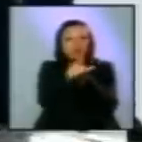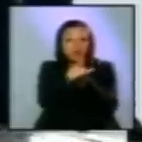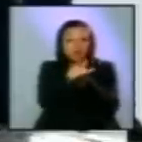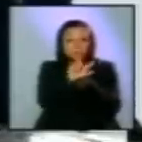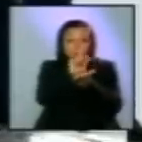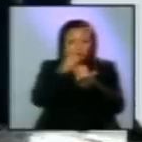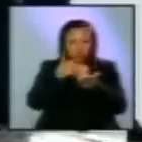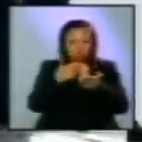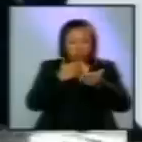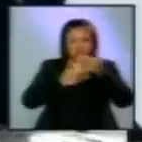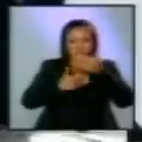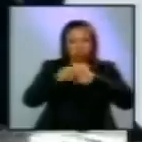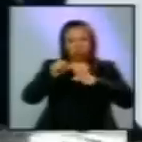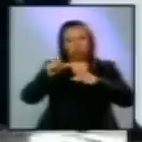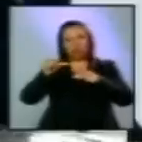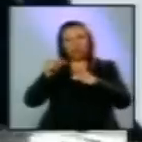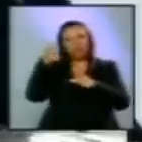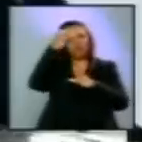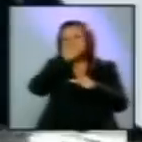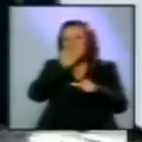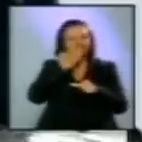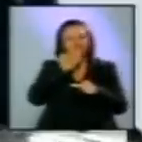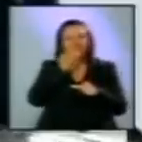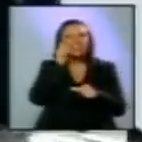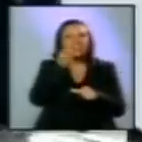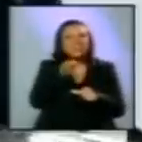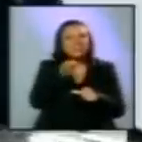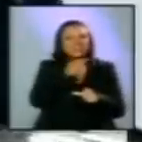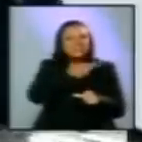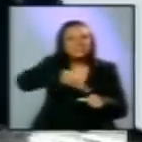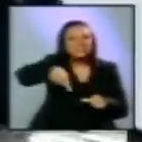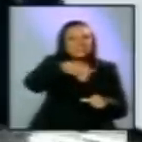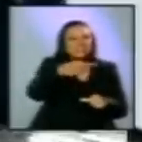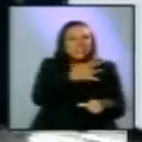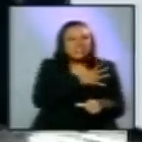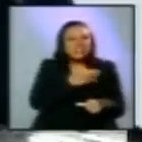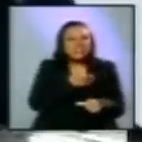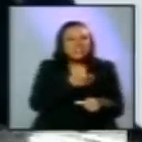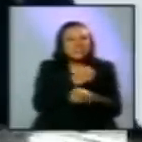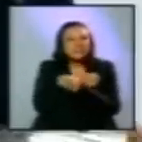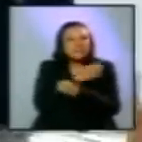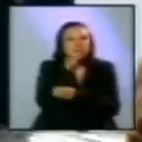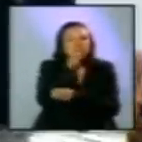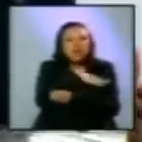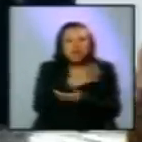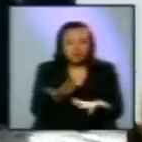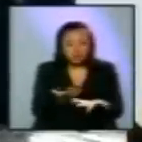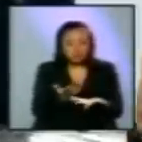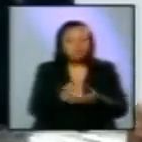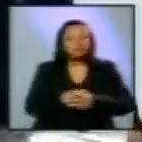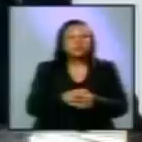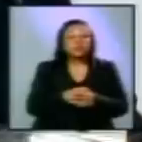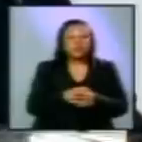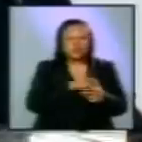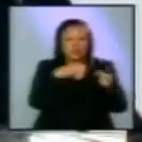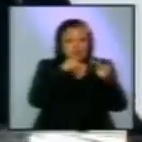que damos hacia atrás en materia de evaluación estamos condenando la educación de nuestros hijos. En materia de